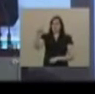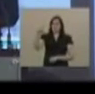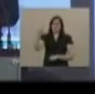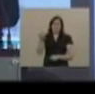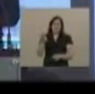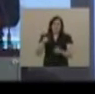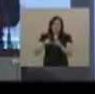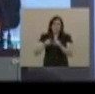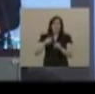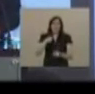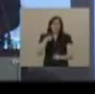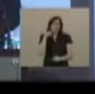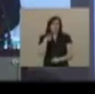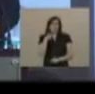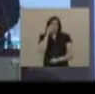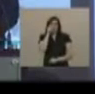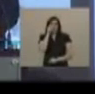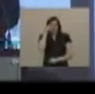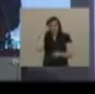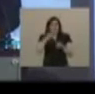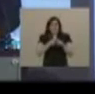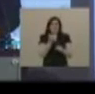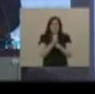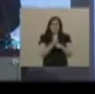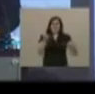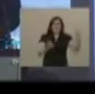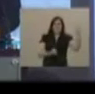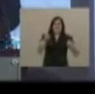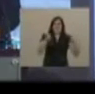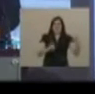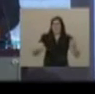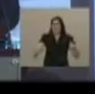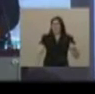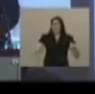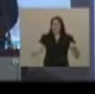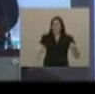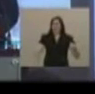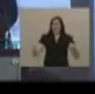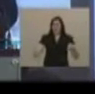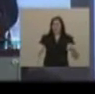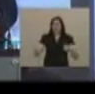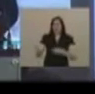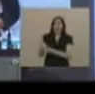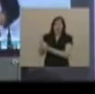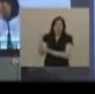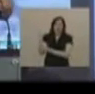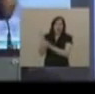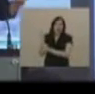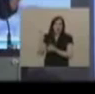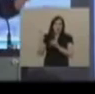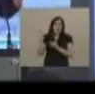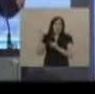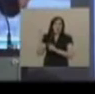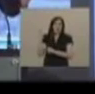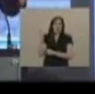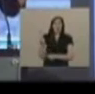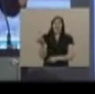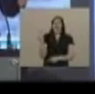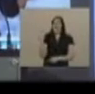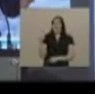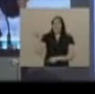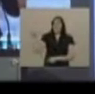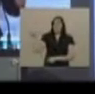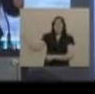Yo vi a mi viejo trabajar durante años de colectivero tendinitis, tenía que sacar boleto por